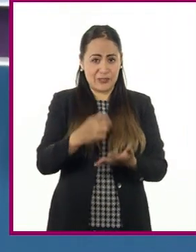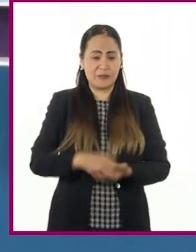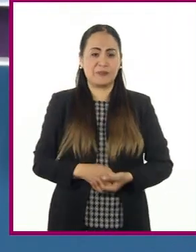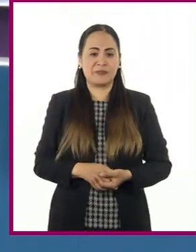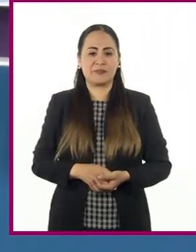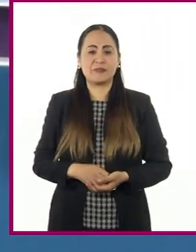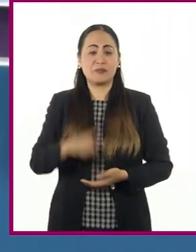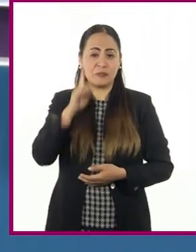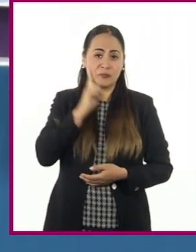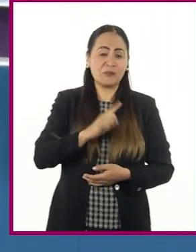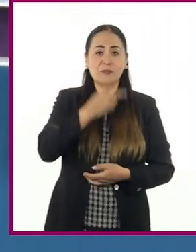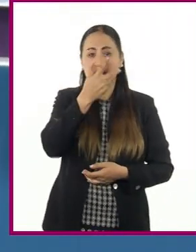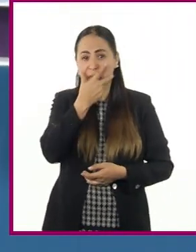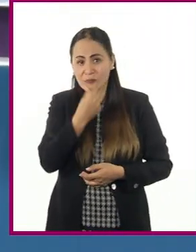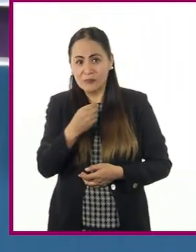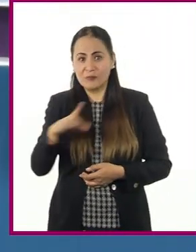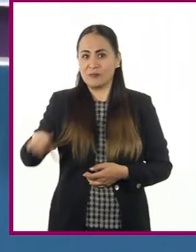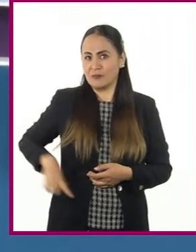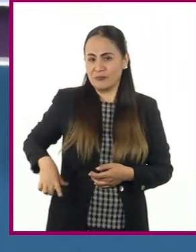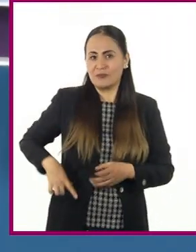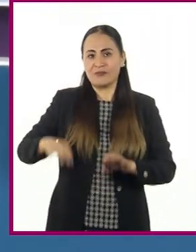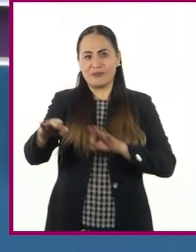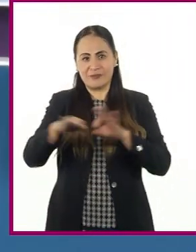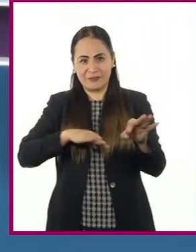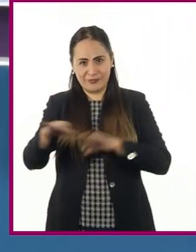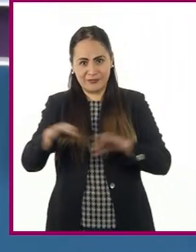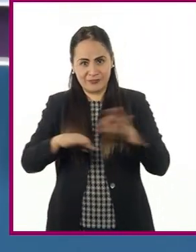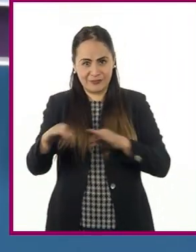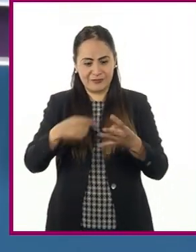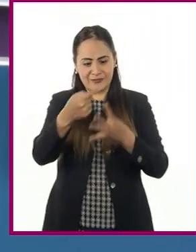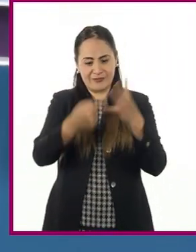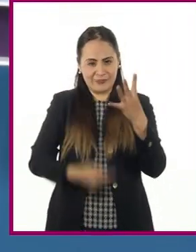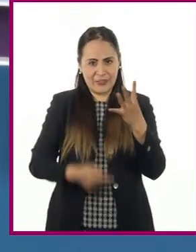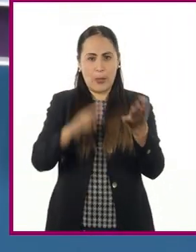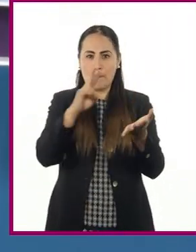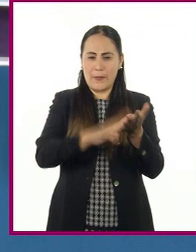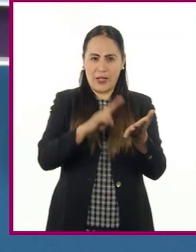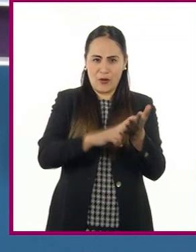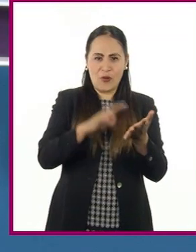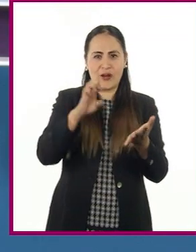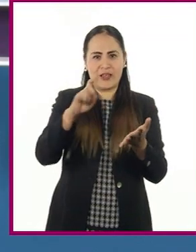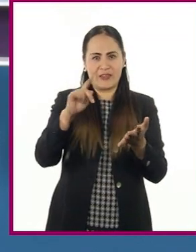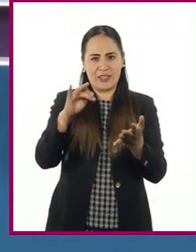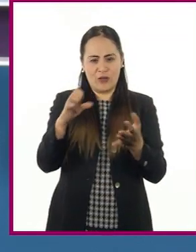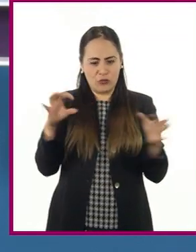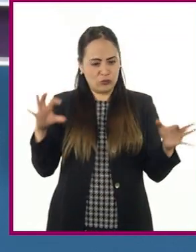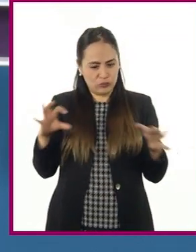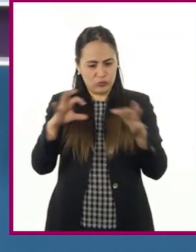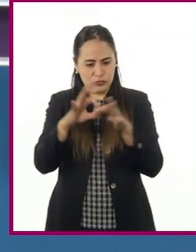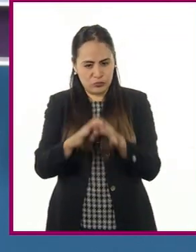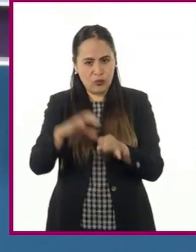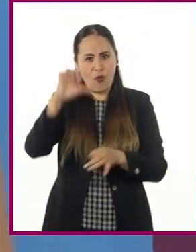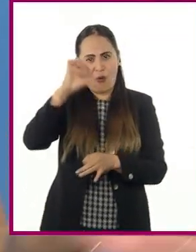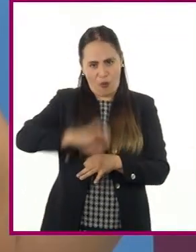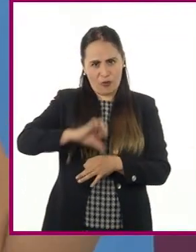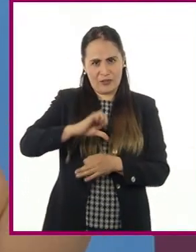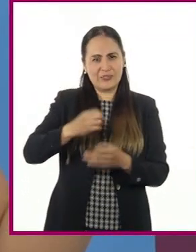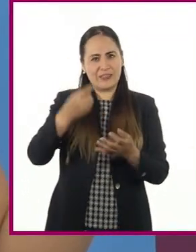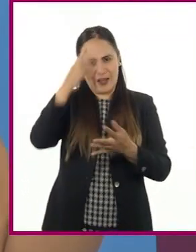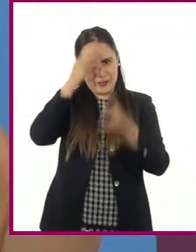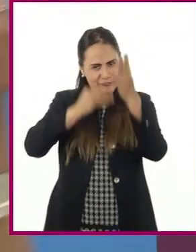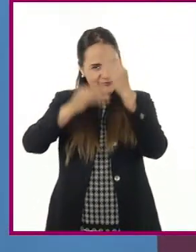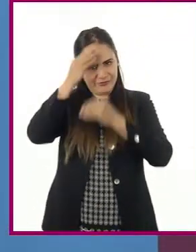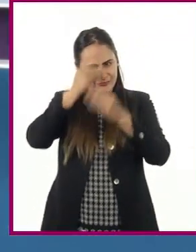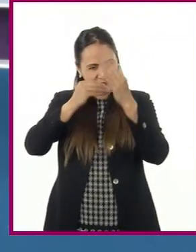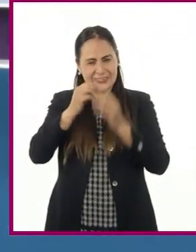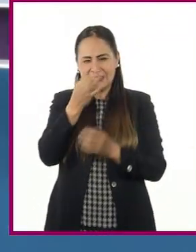de las servidoras y servidores públicos con los principios y valores éticos revisados en esta sesión.